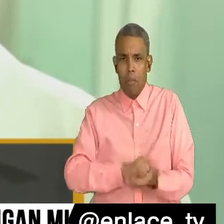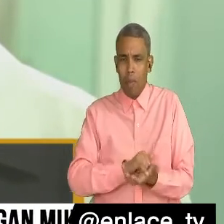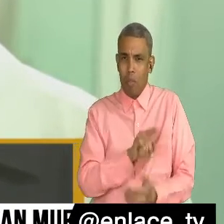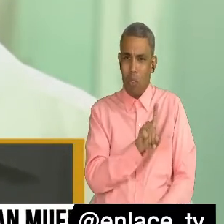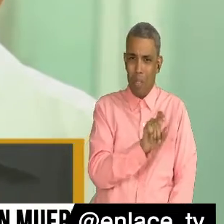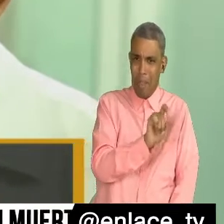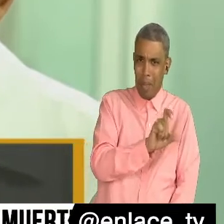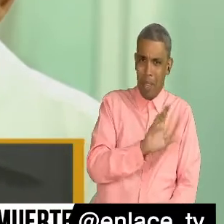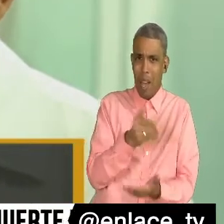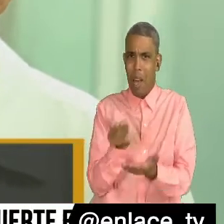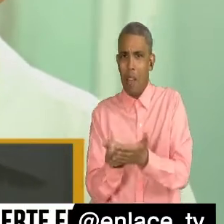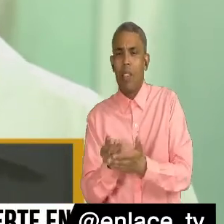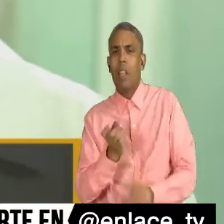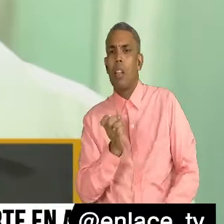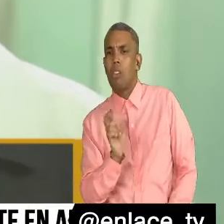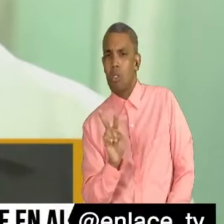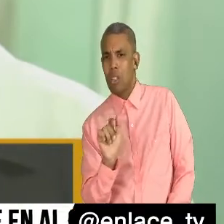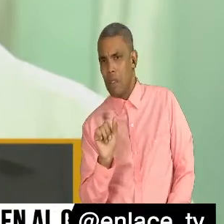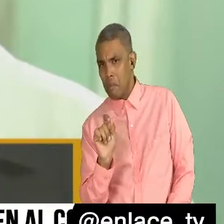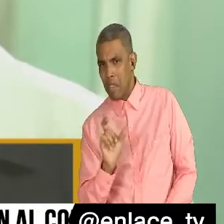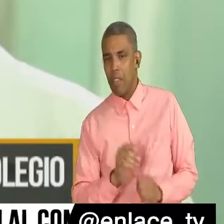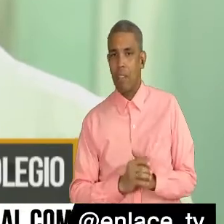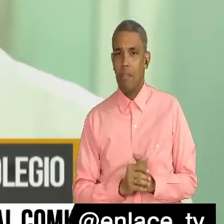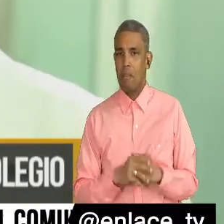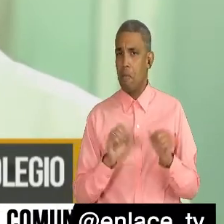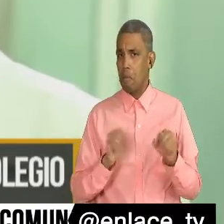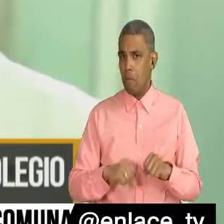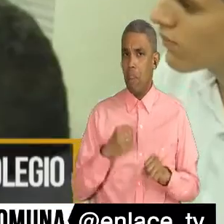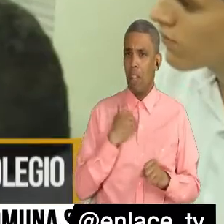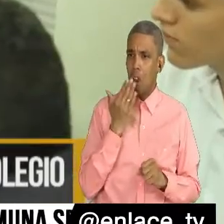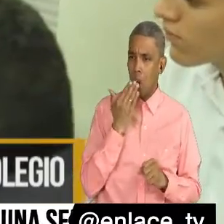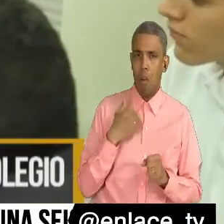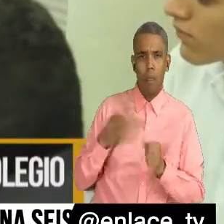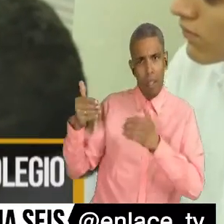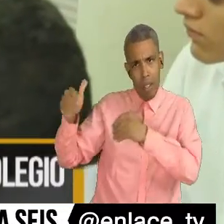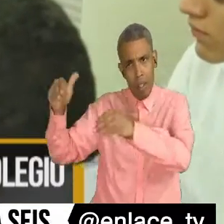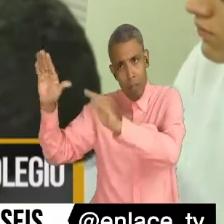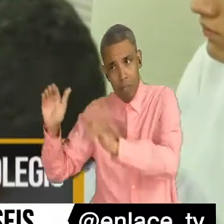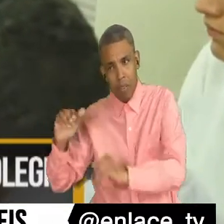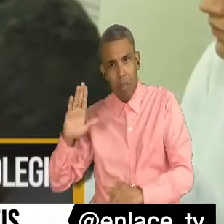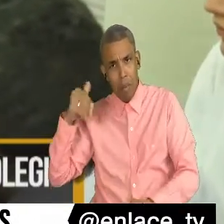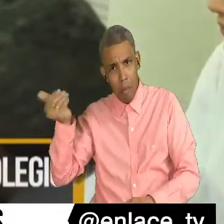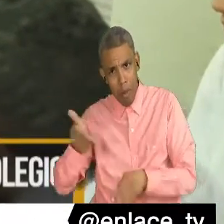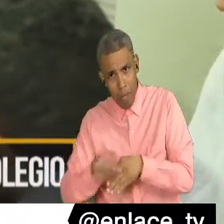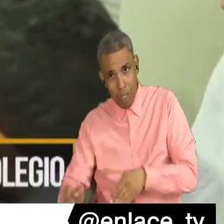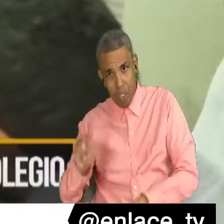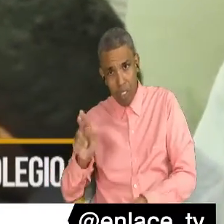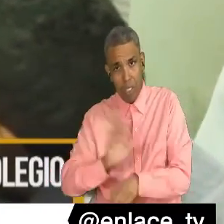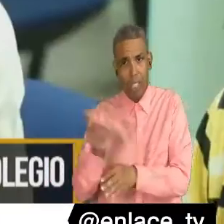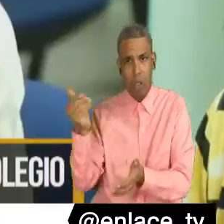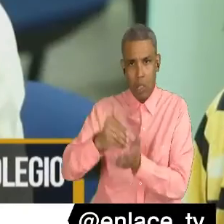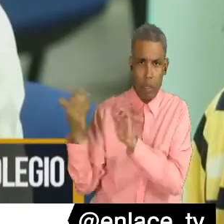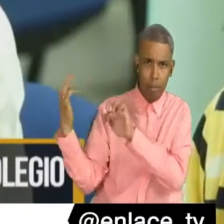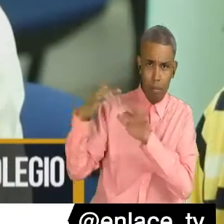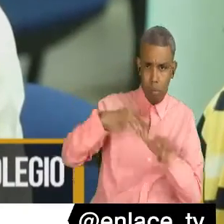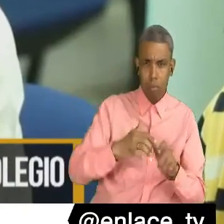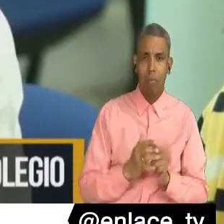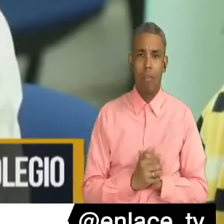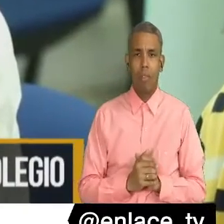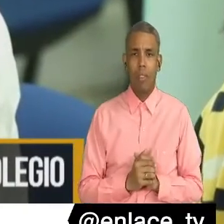del mediodía a 1:00 p.m. para que los niños puedan ir a almorzar en la casa. Padres de familia y directivos del megacolegio dieron su opinión sobre